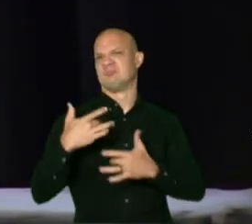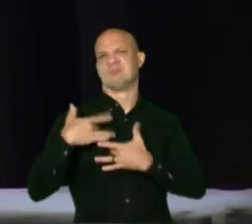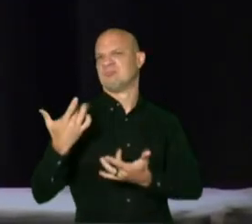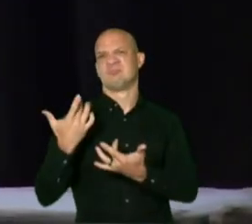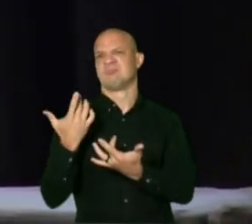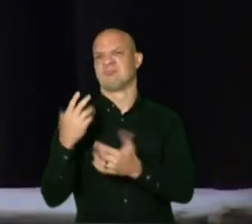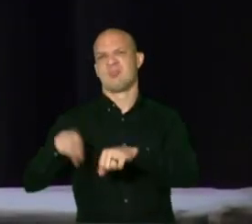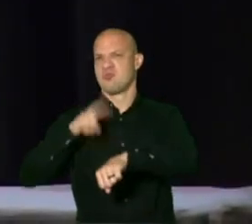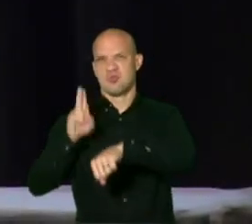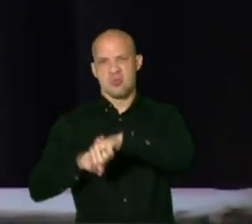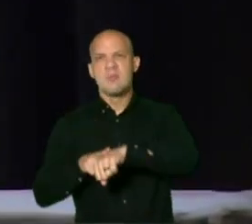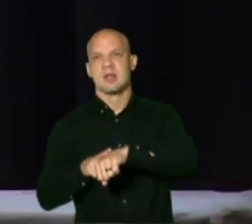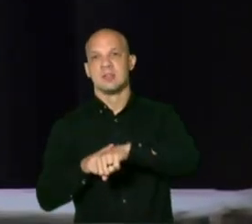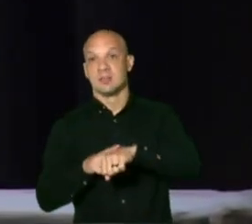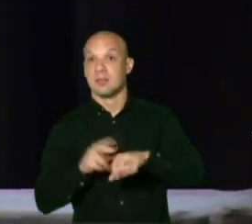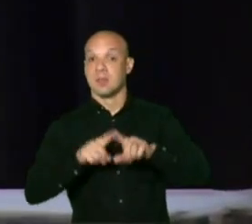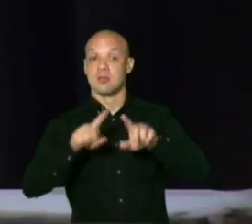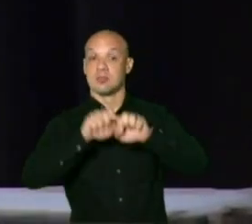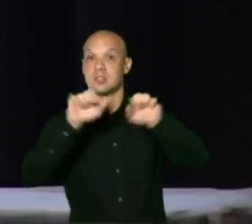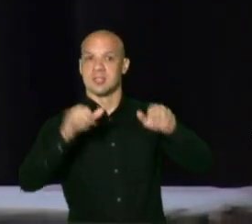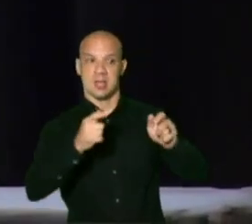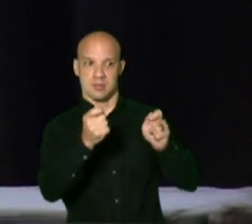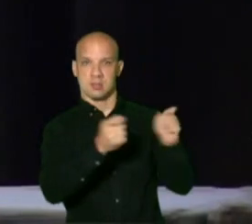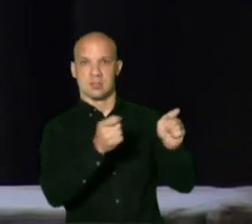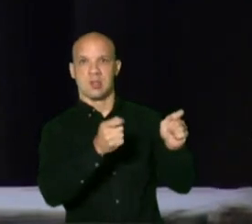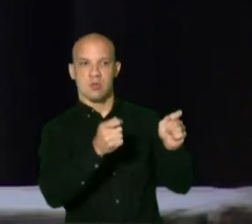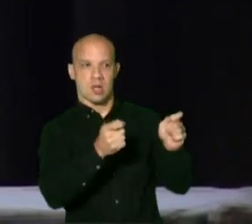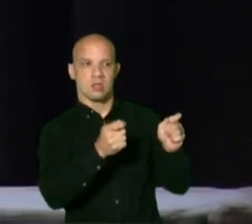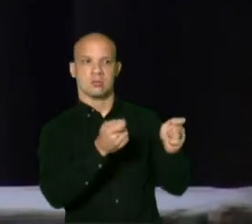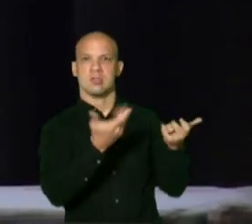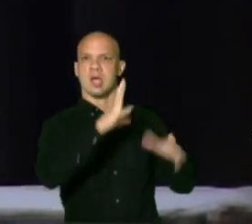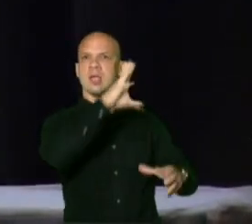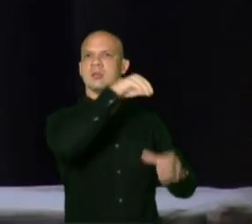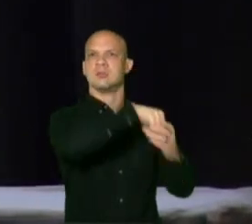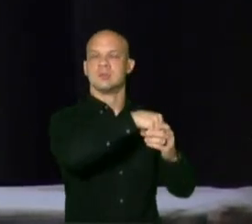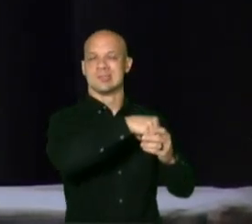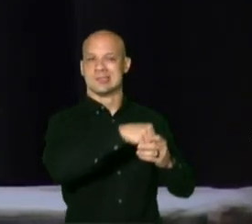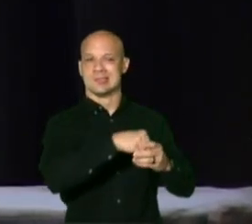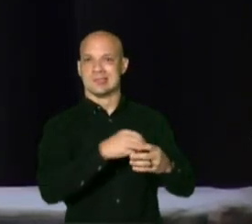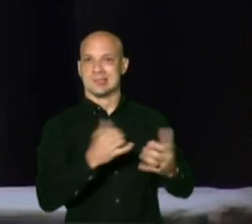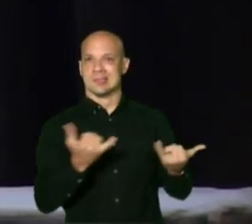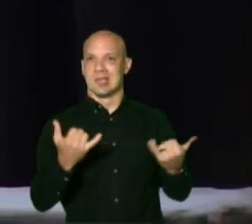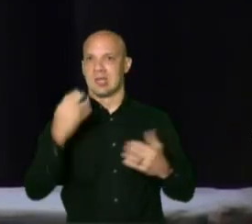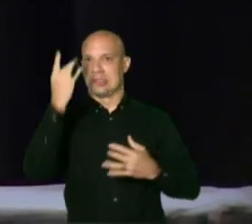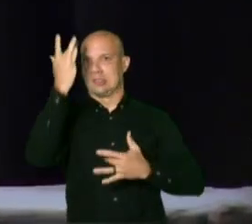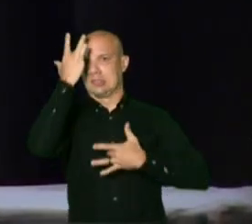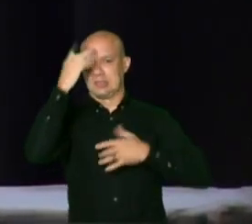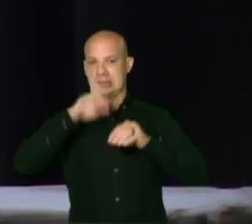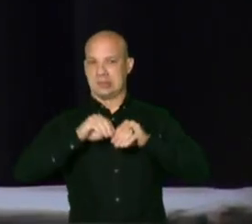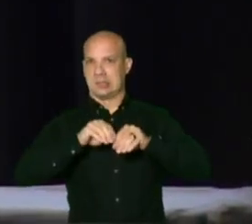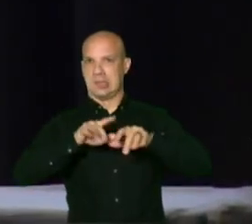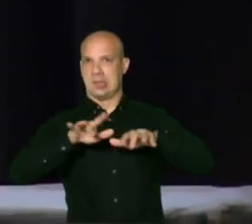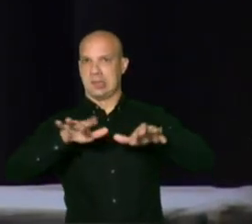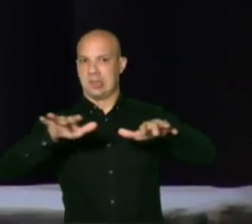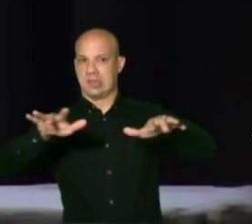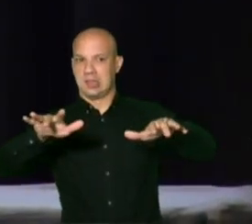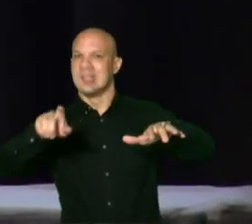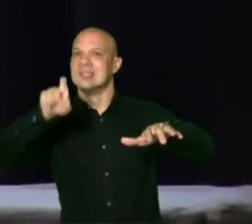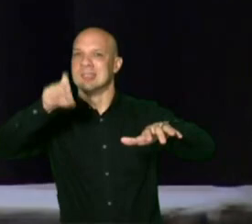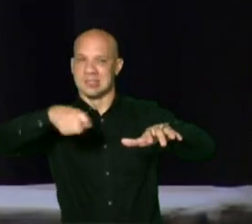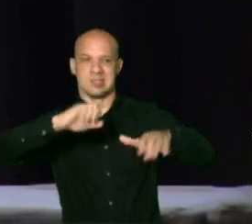en sistemas que son regulados. Entendiendo la severidad de esta situación, pues entendíamos prudente en este momento que un proceso como este